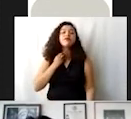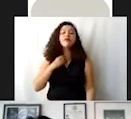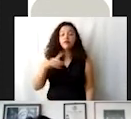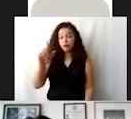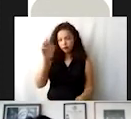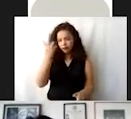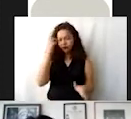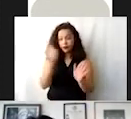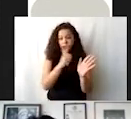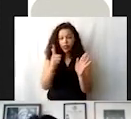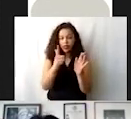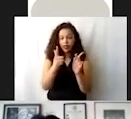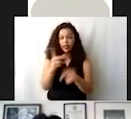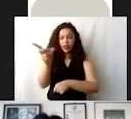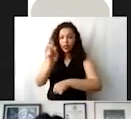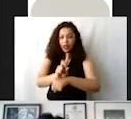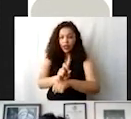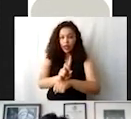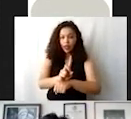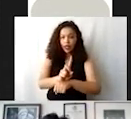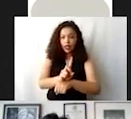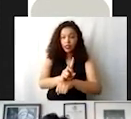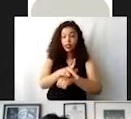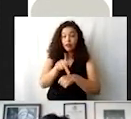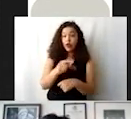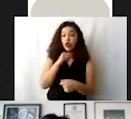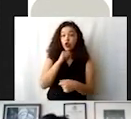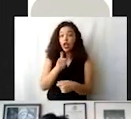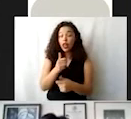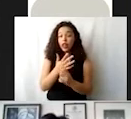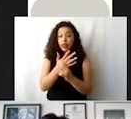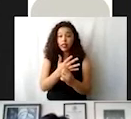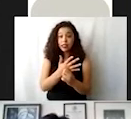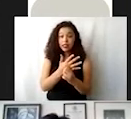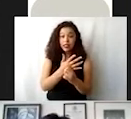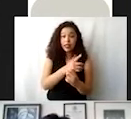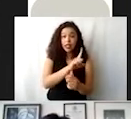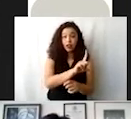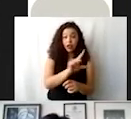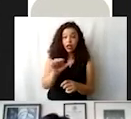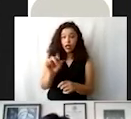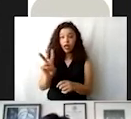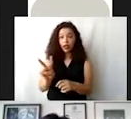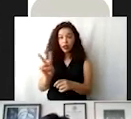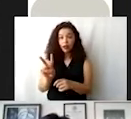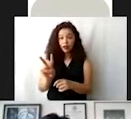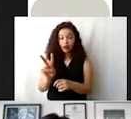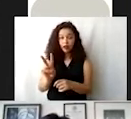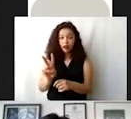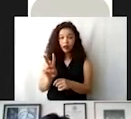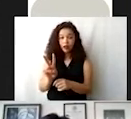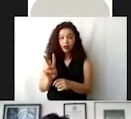días, pero no establece si son días naturales o son días